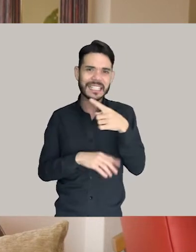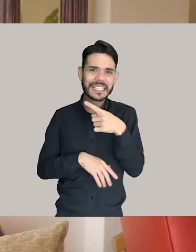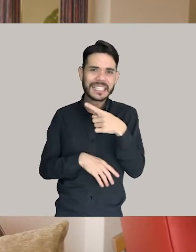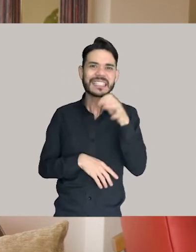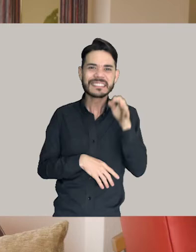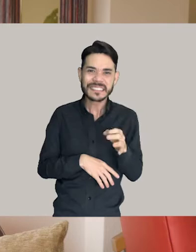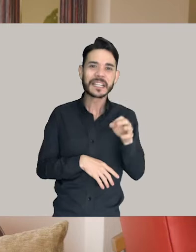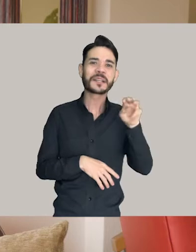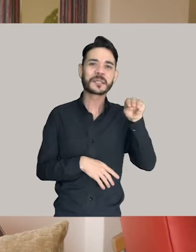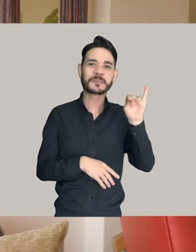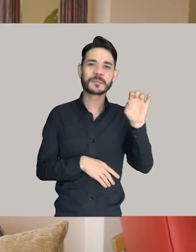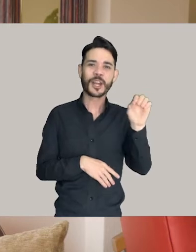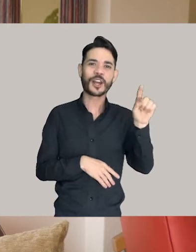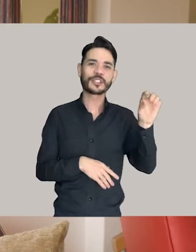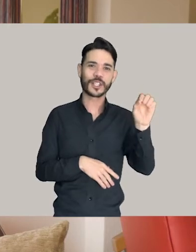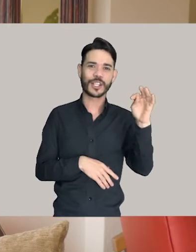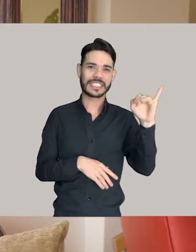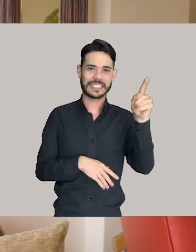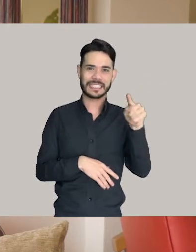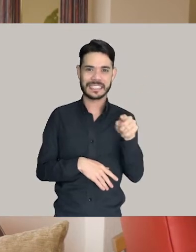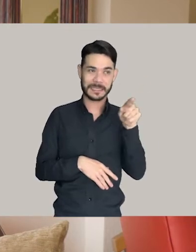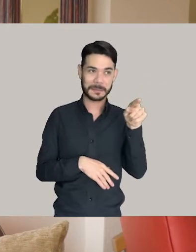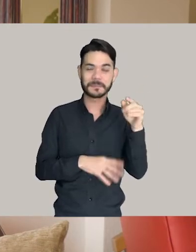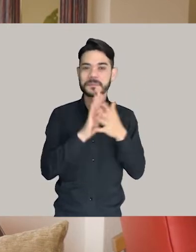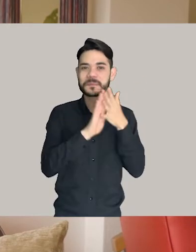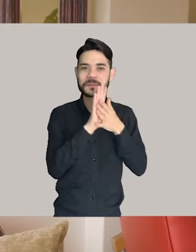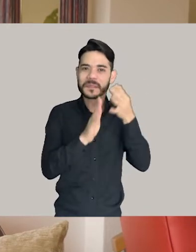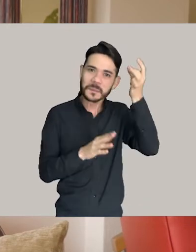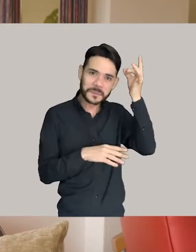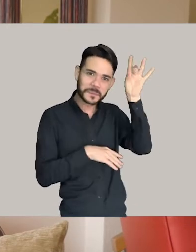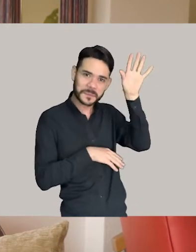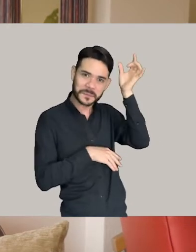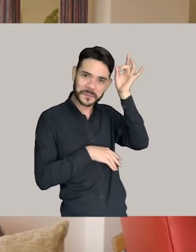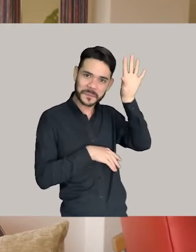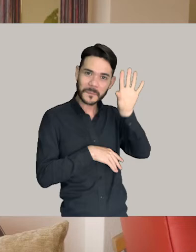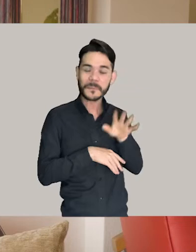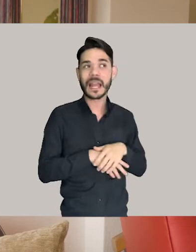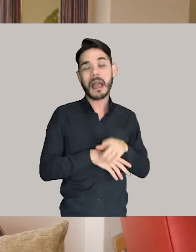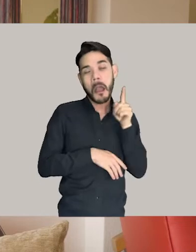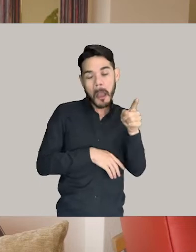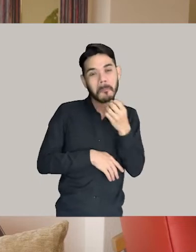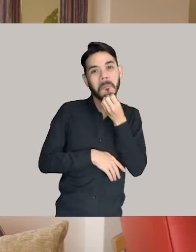Miosotis. Eh, Eso me pareció muy, muy bonito